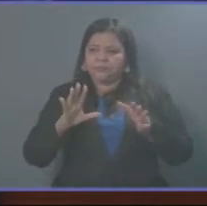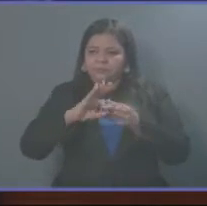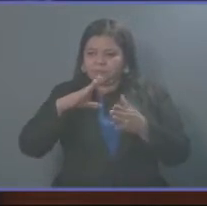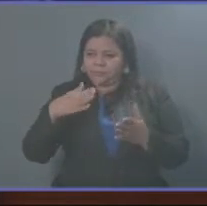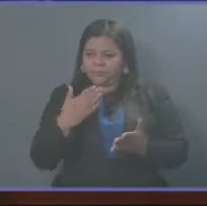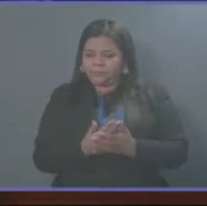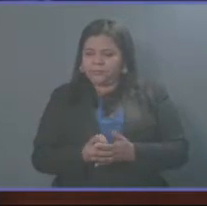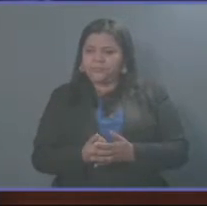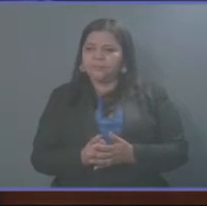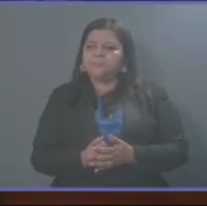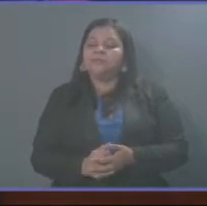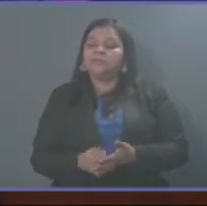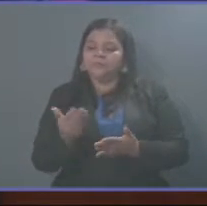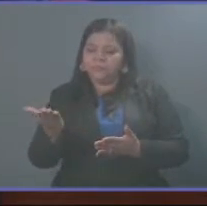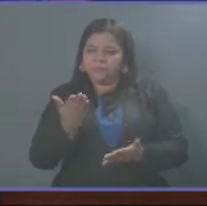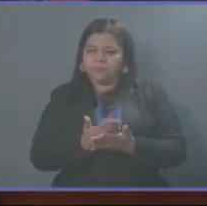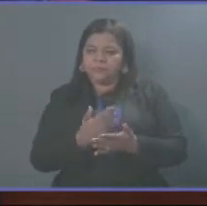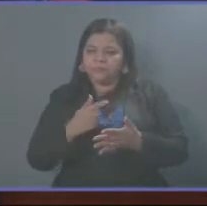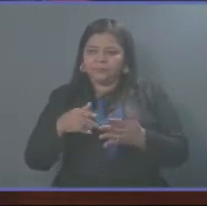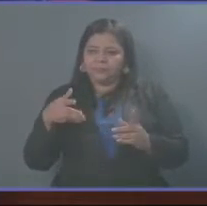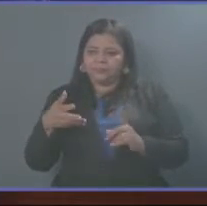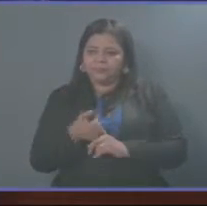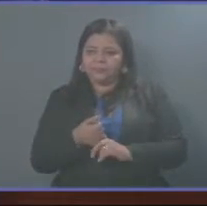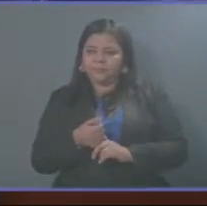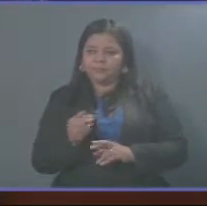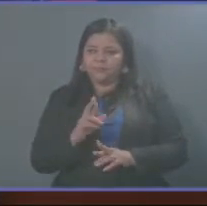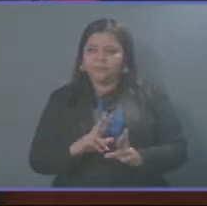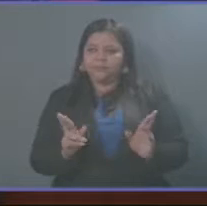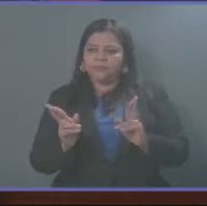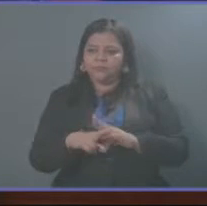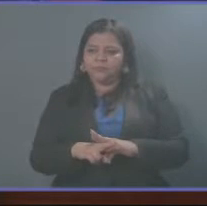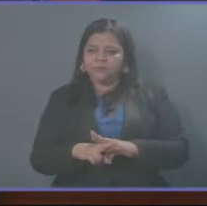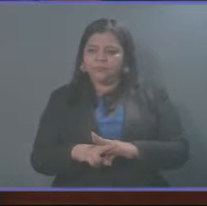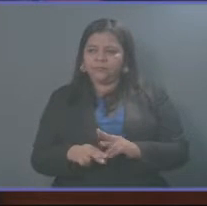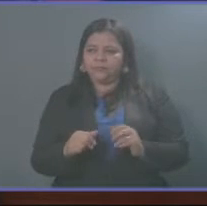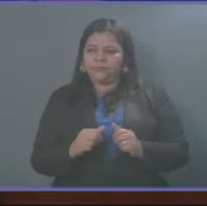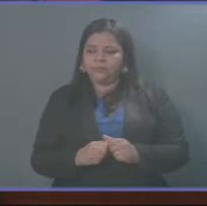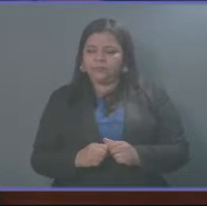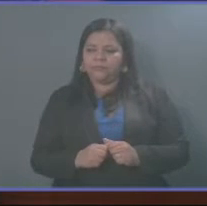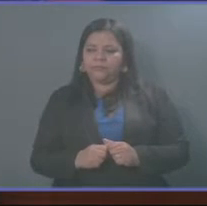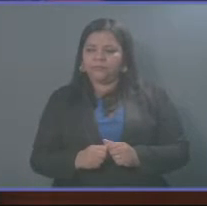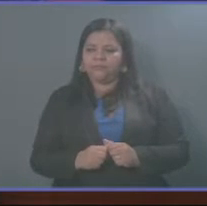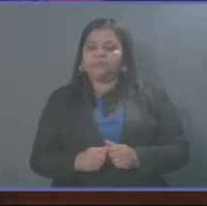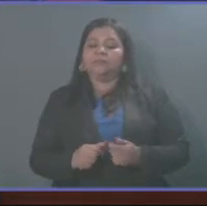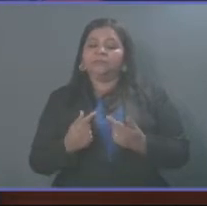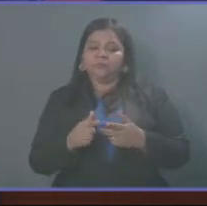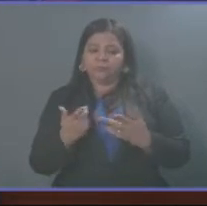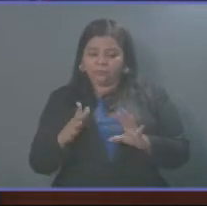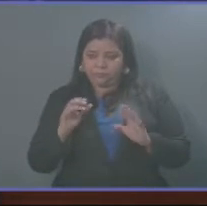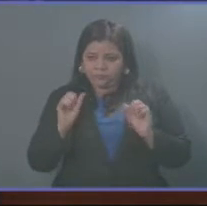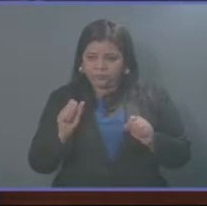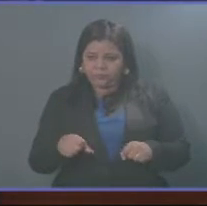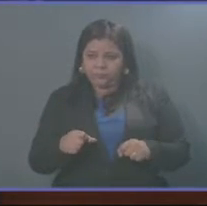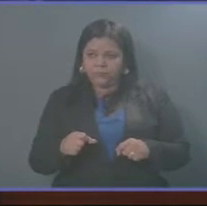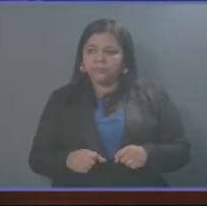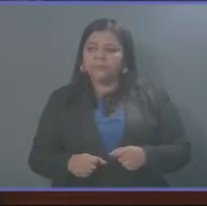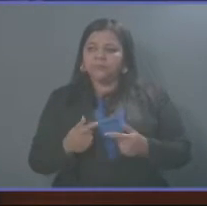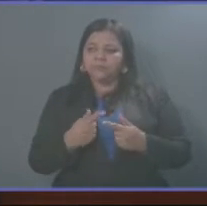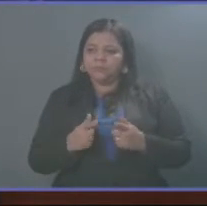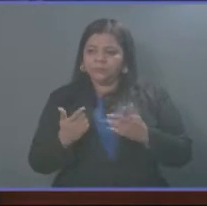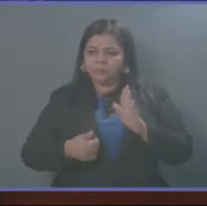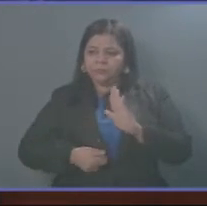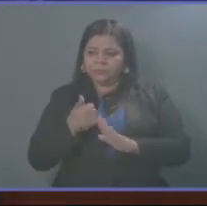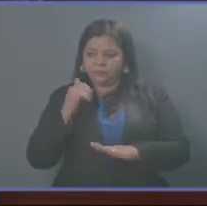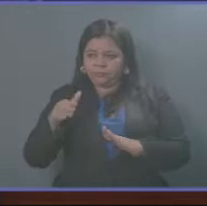Se explica en la iniciativa que tiene por objeto se reforme la Ley de Presupuesto 2019 a fin de que se transfieran